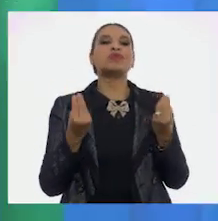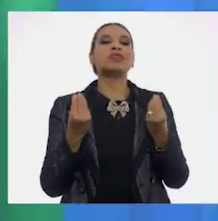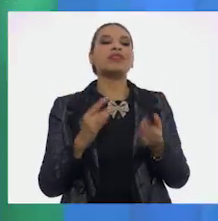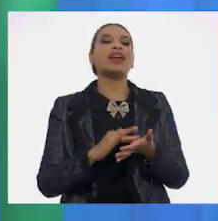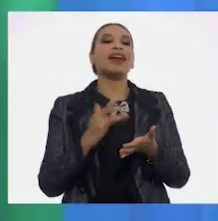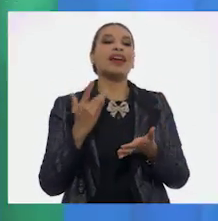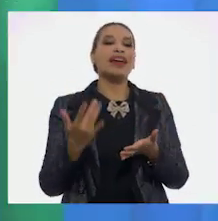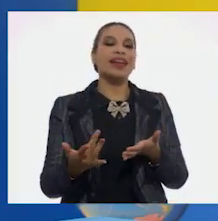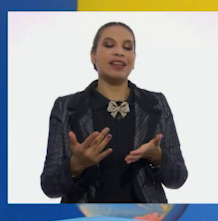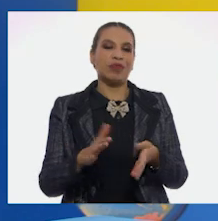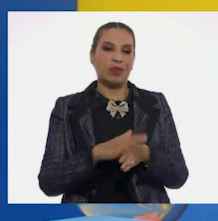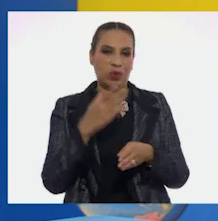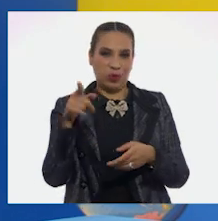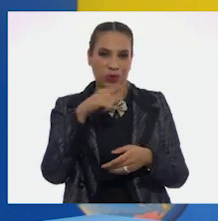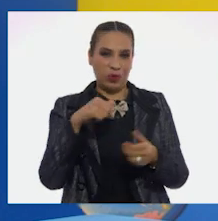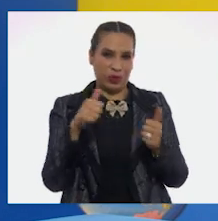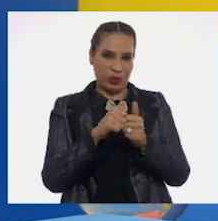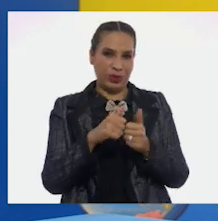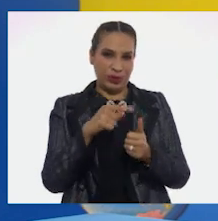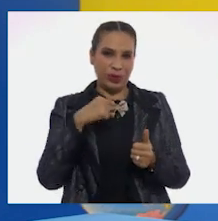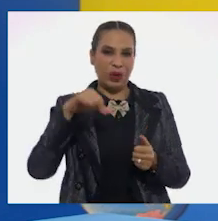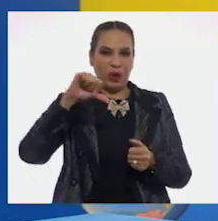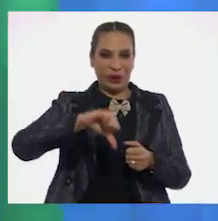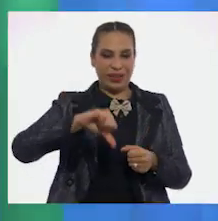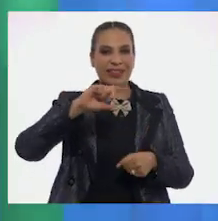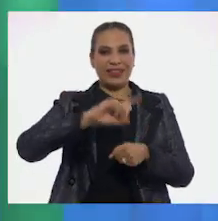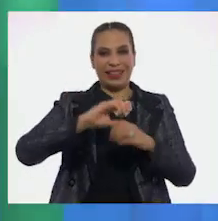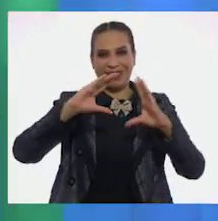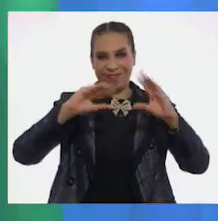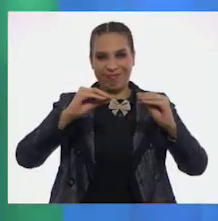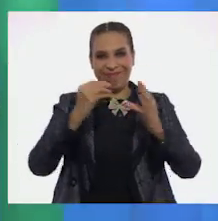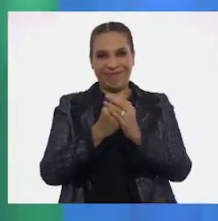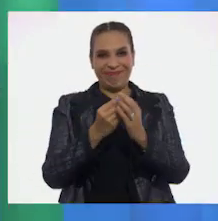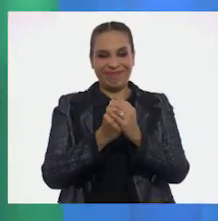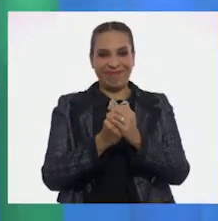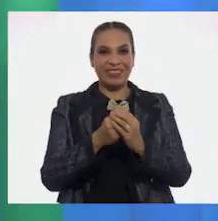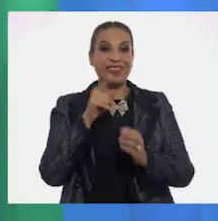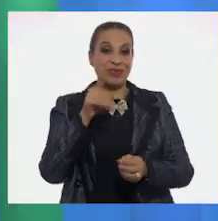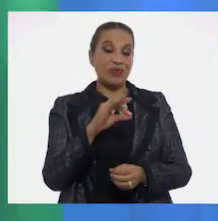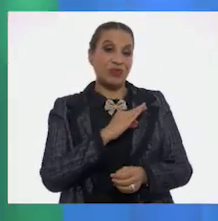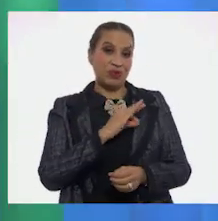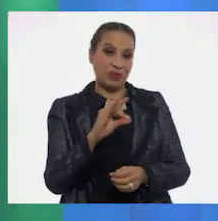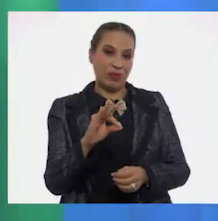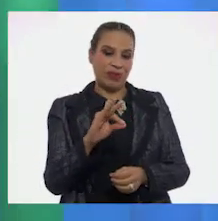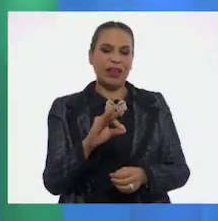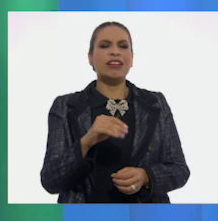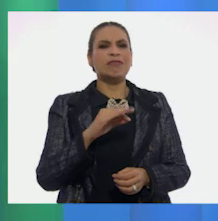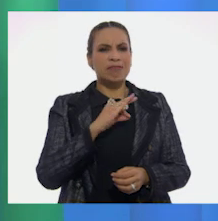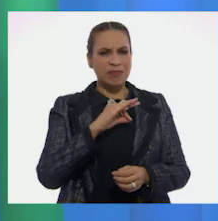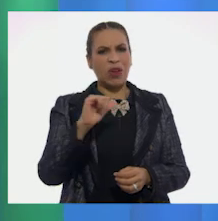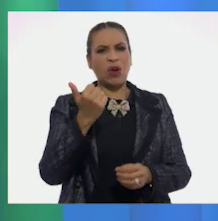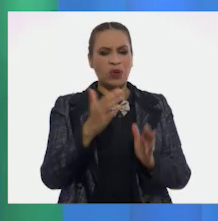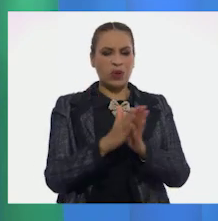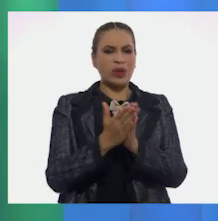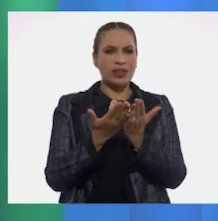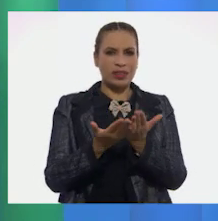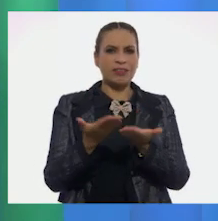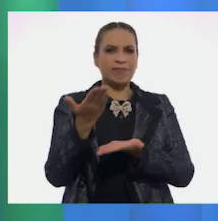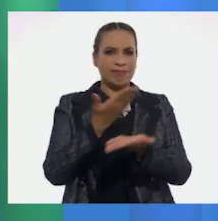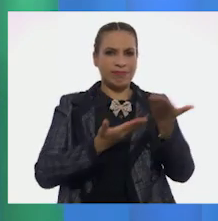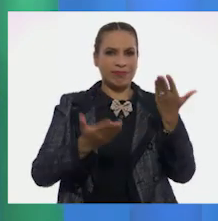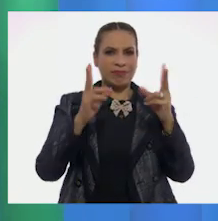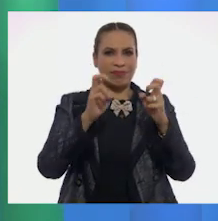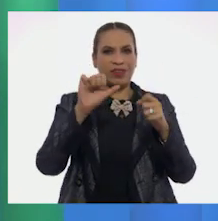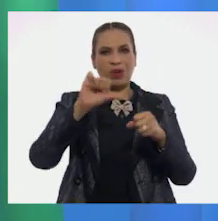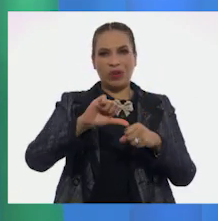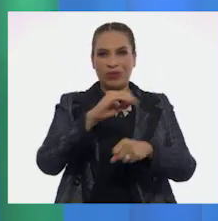muchísimas gracias por estar con nosotros el día de hoy en clase. Si te es posible, consulta otros libros y comenta el tema de hoy